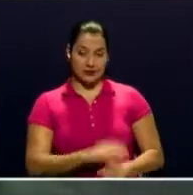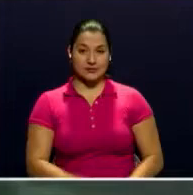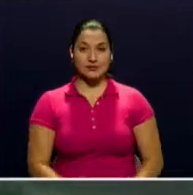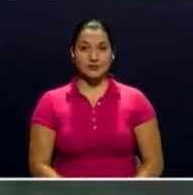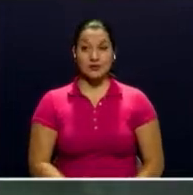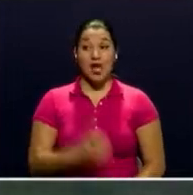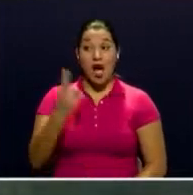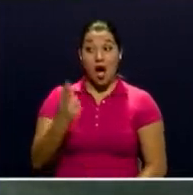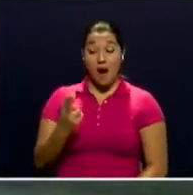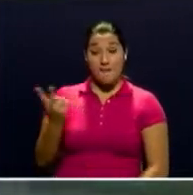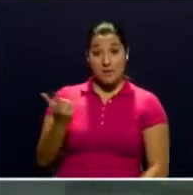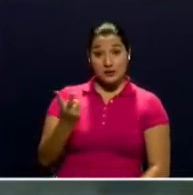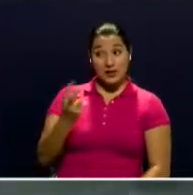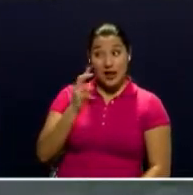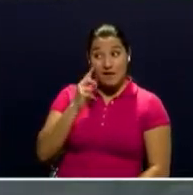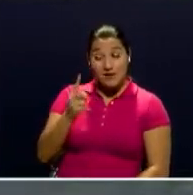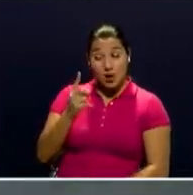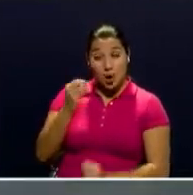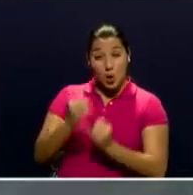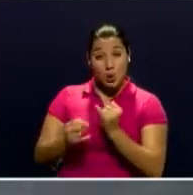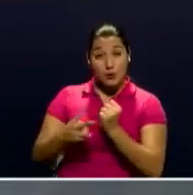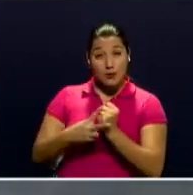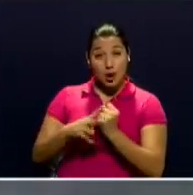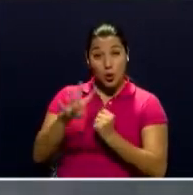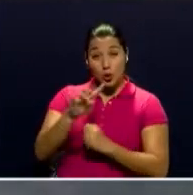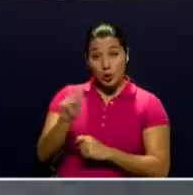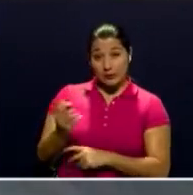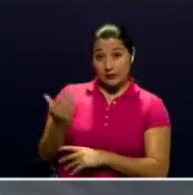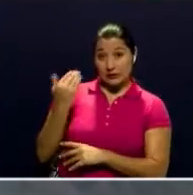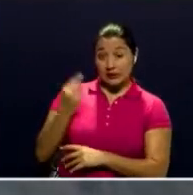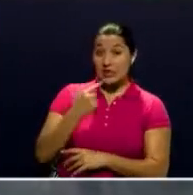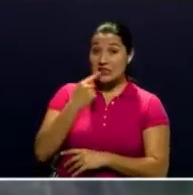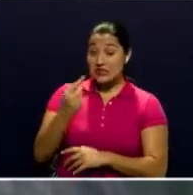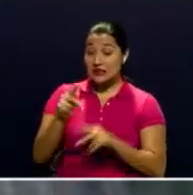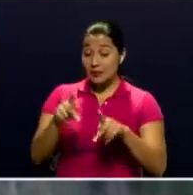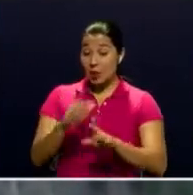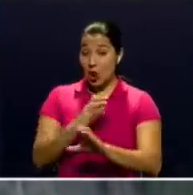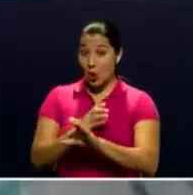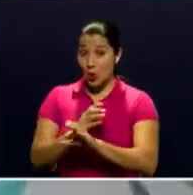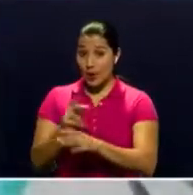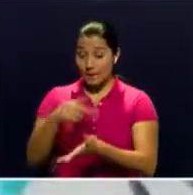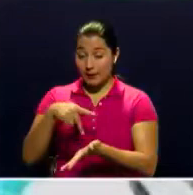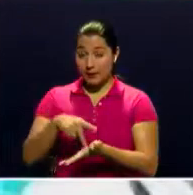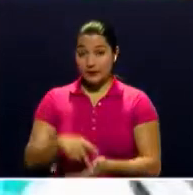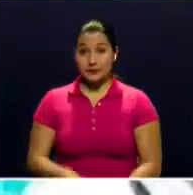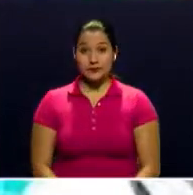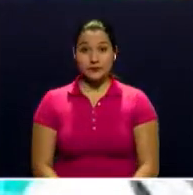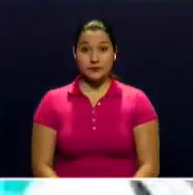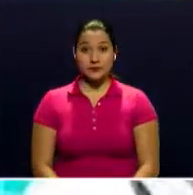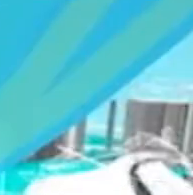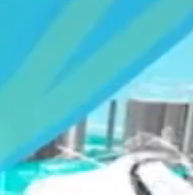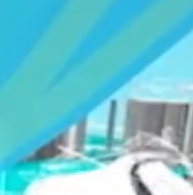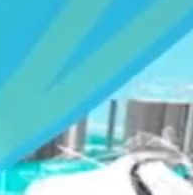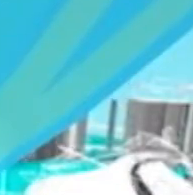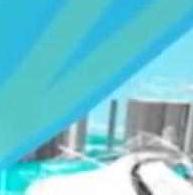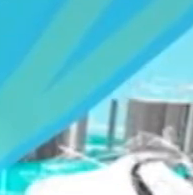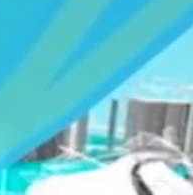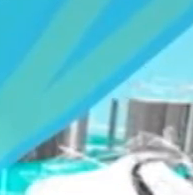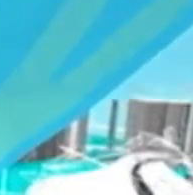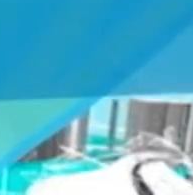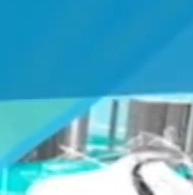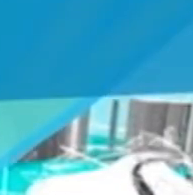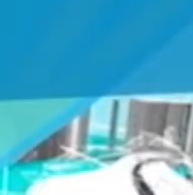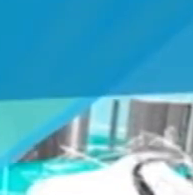Ambas jirafas fueron vistas por última vez hace 4 meses, según los guardaparques. El ICT le presentó